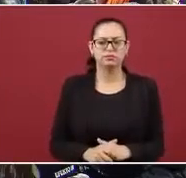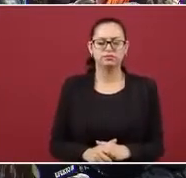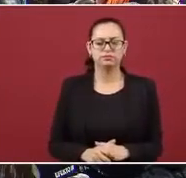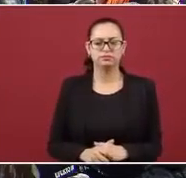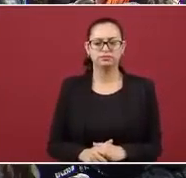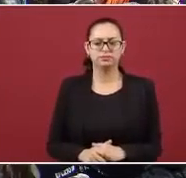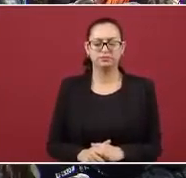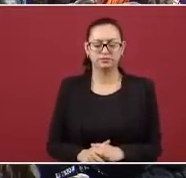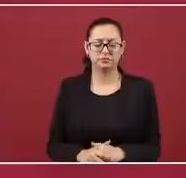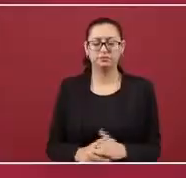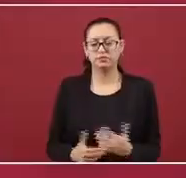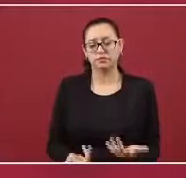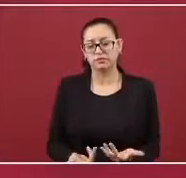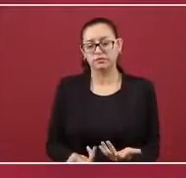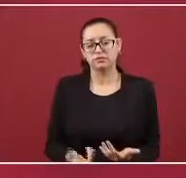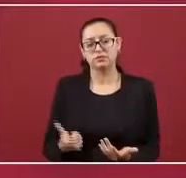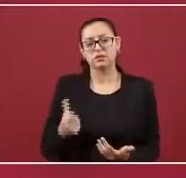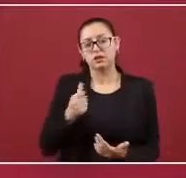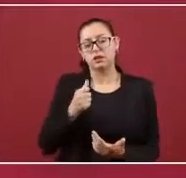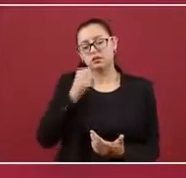esos términos fue